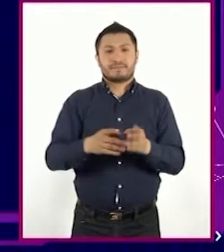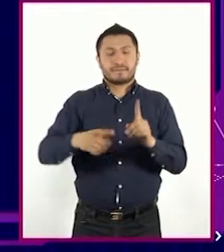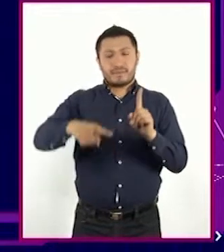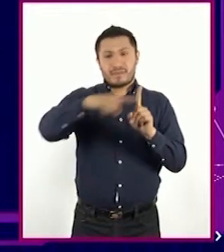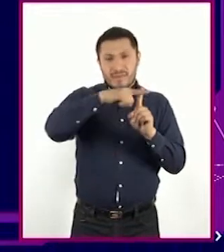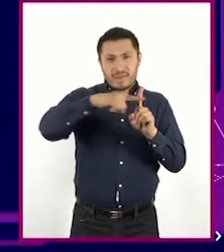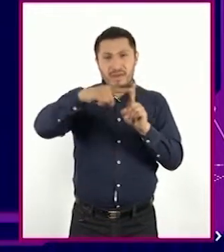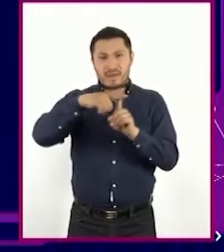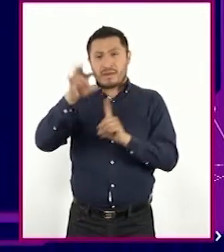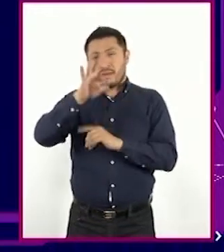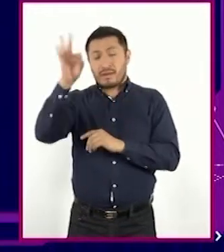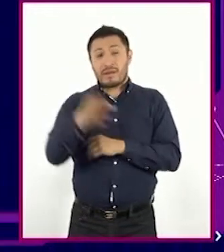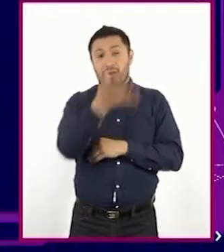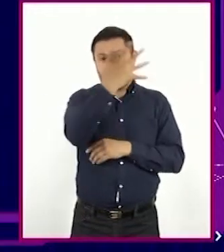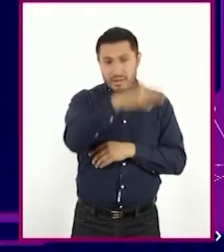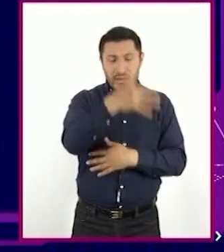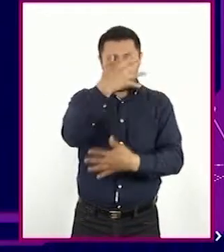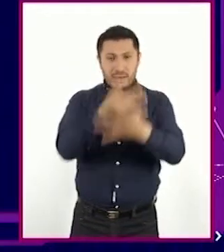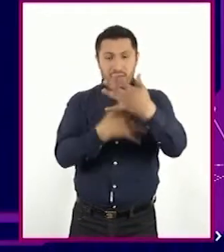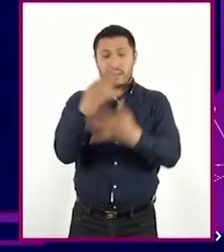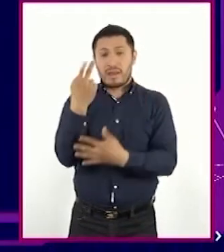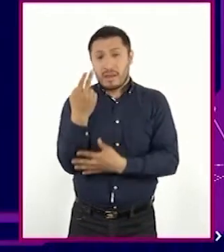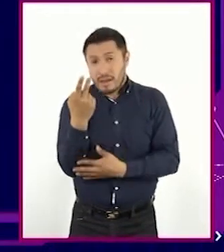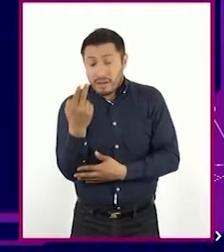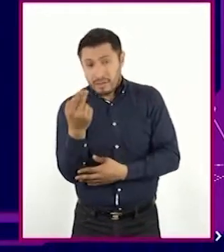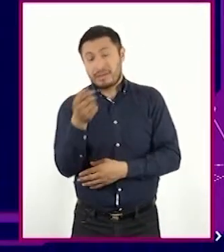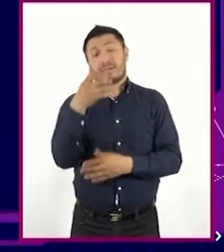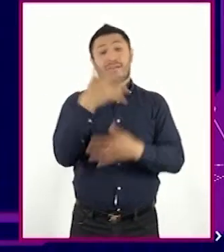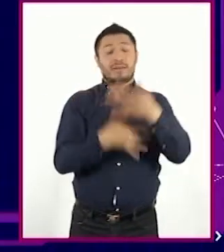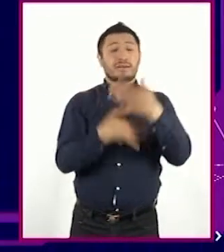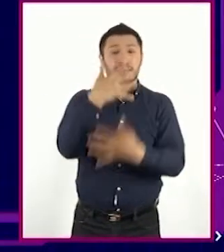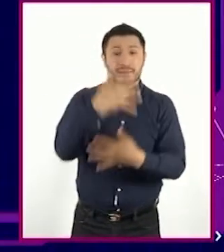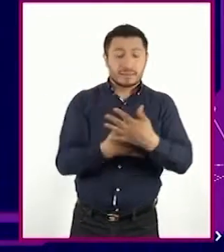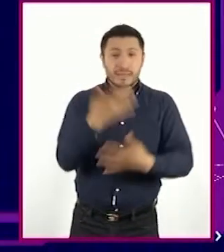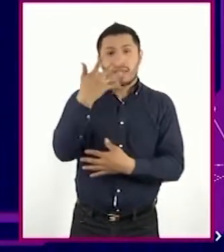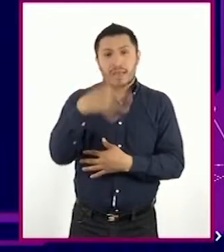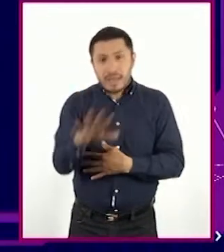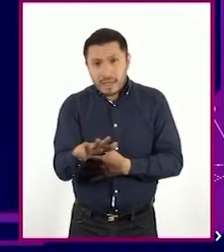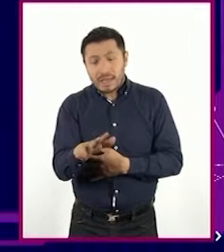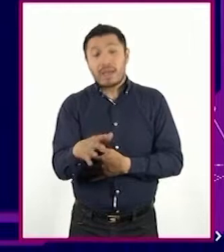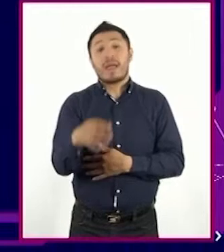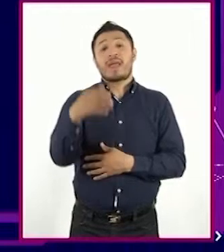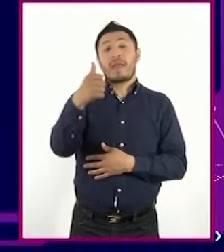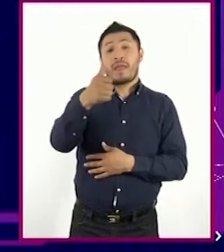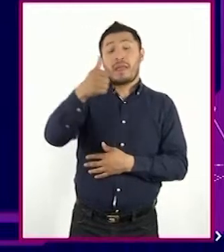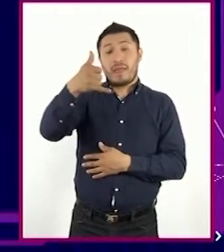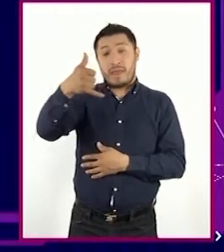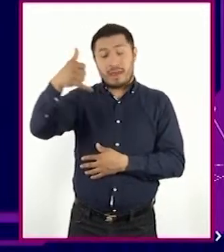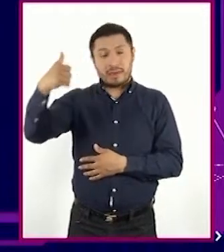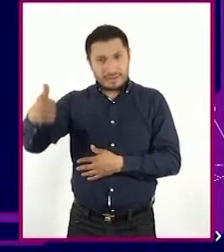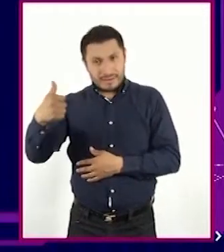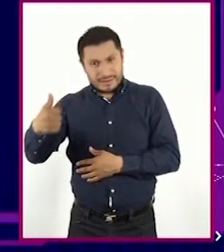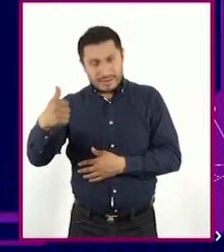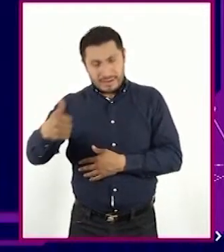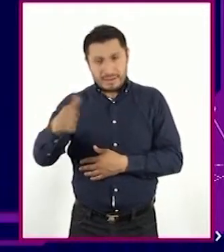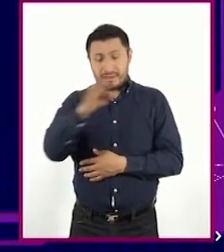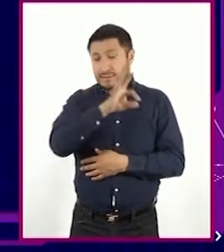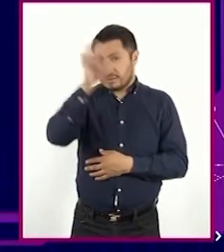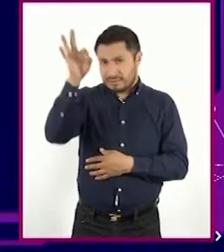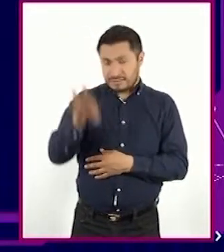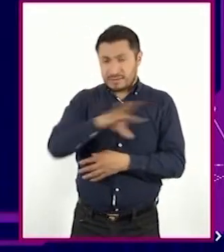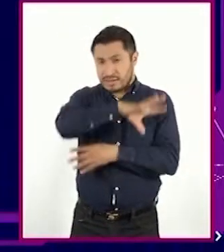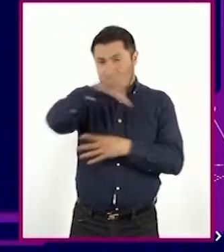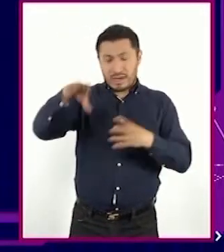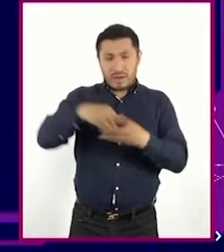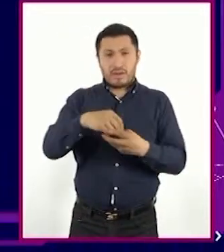porcentajes 10, 15, 25, 15, 10 y 6, respectivamente, se tiene un